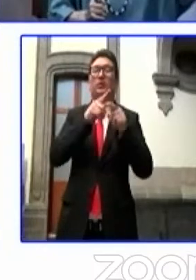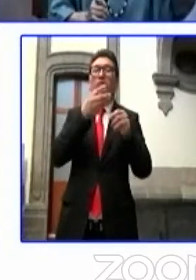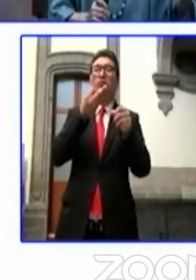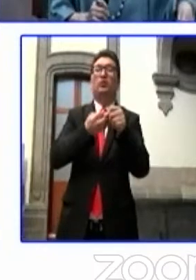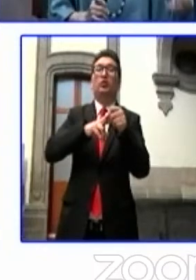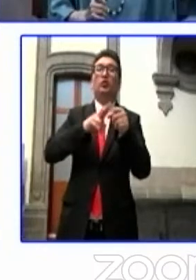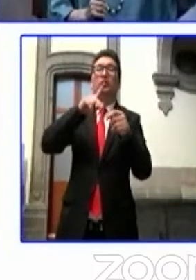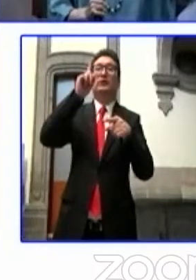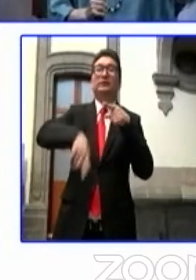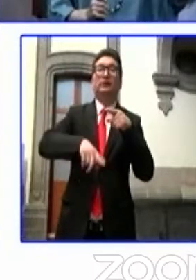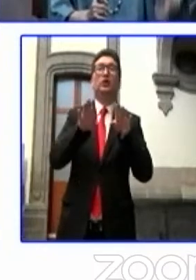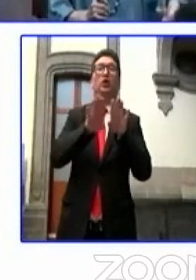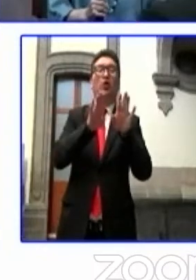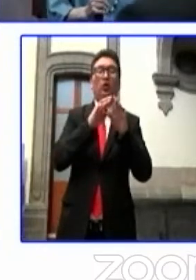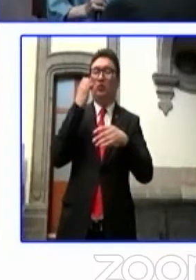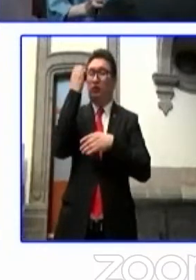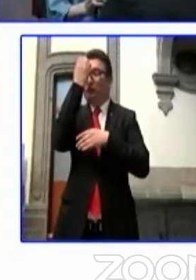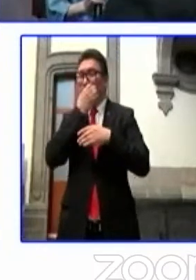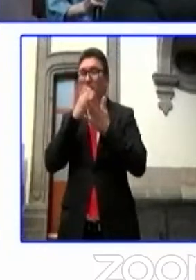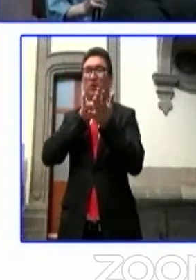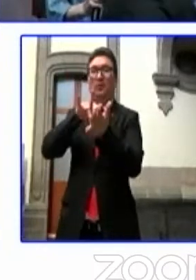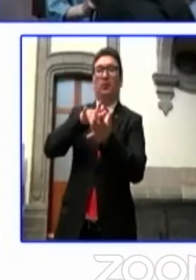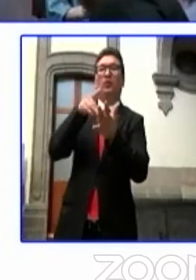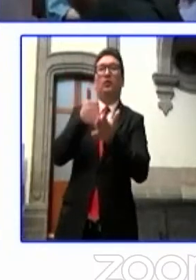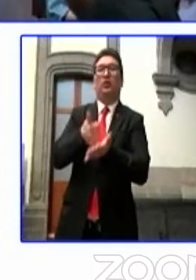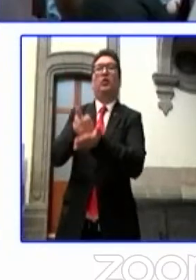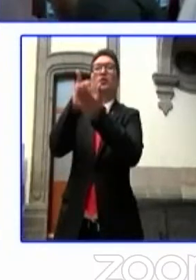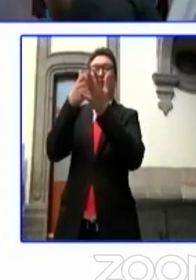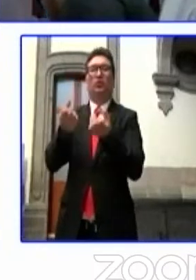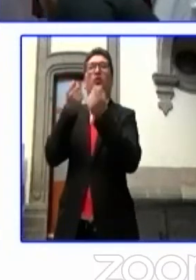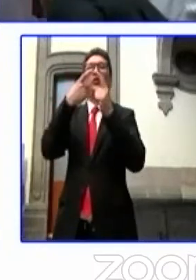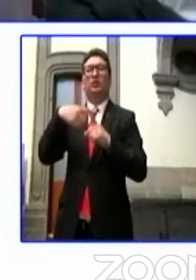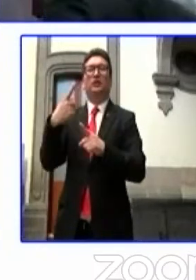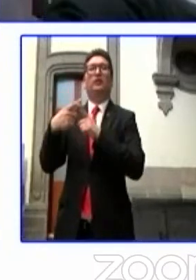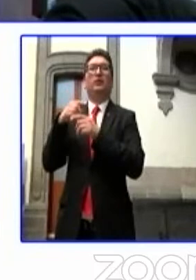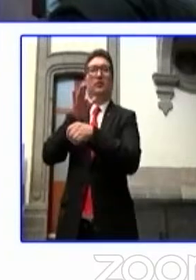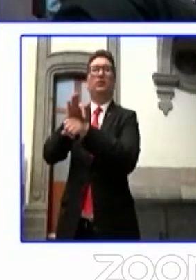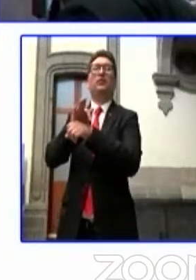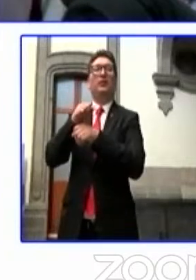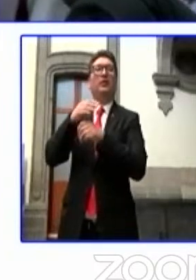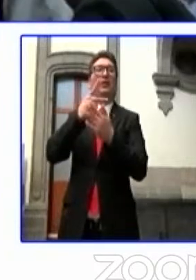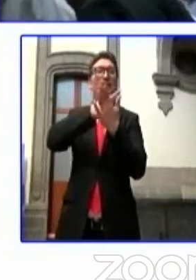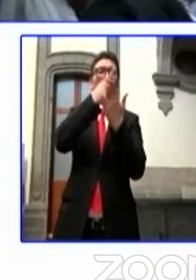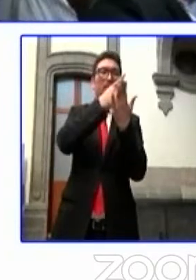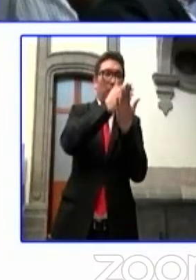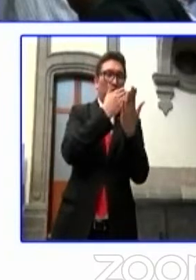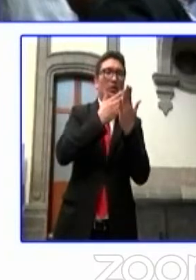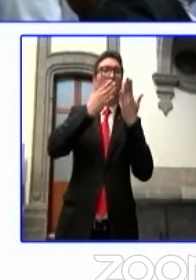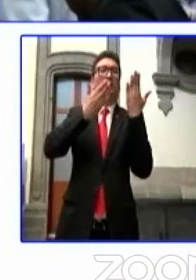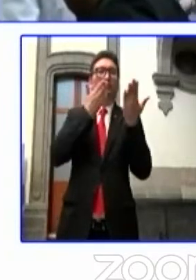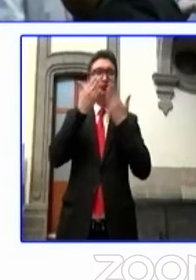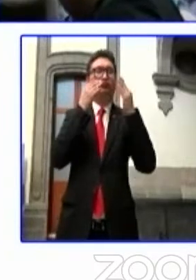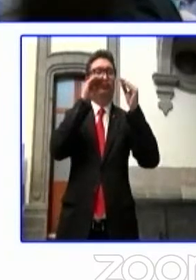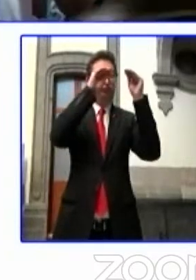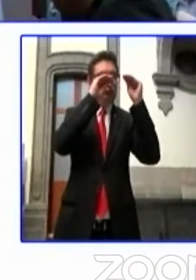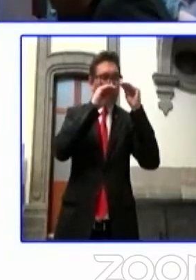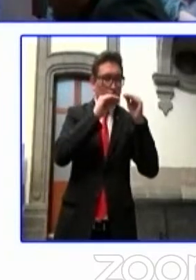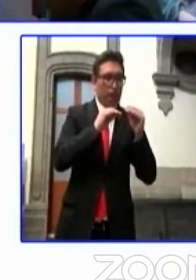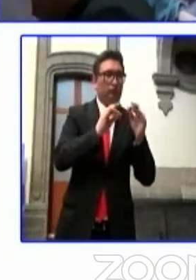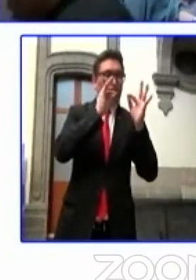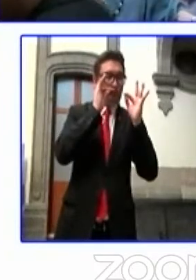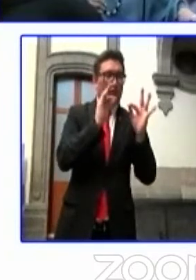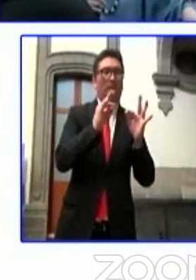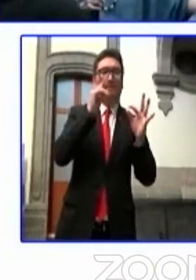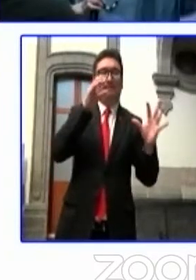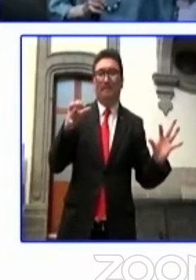de apoyos, de salvaguardas y requiere de planes de estudio muy específicos para que este niño